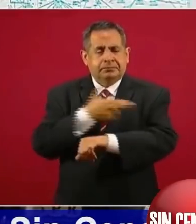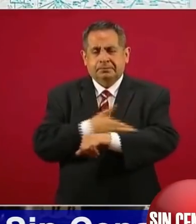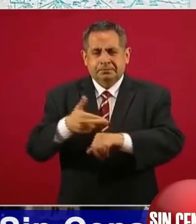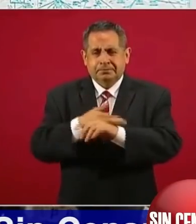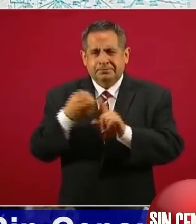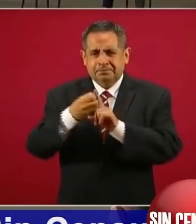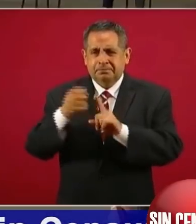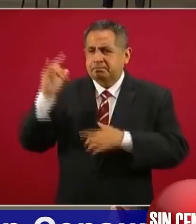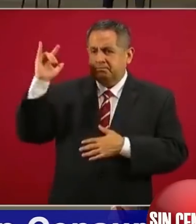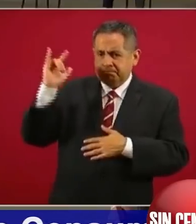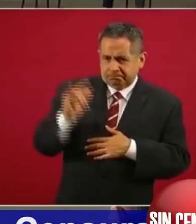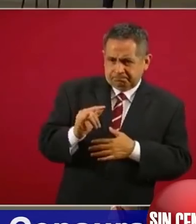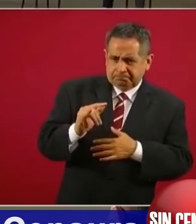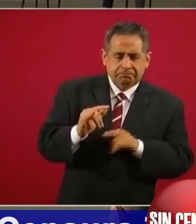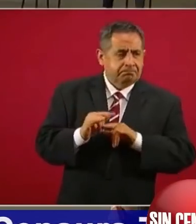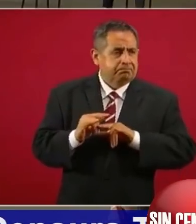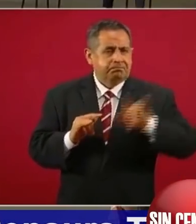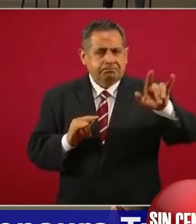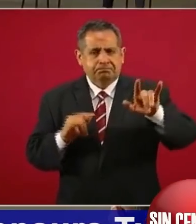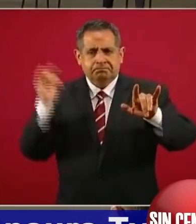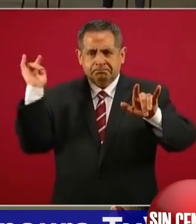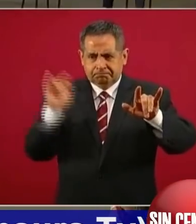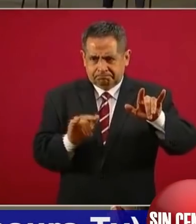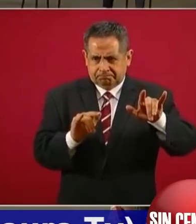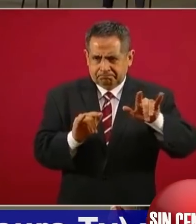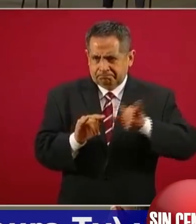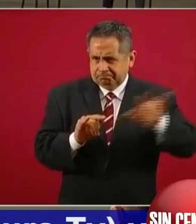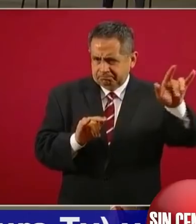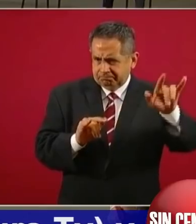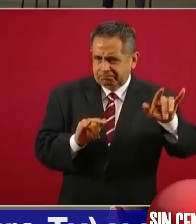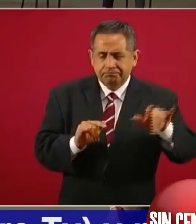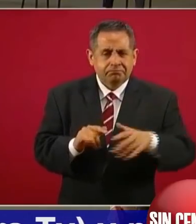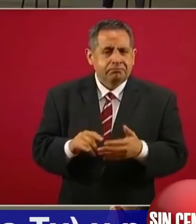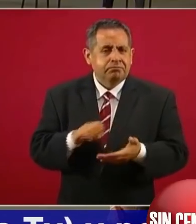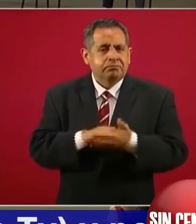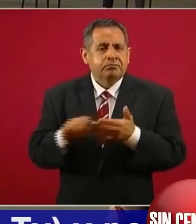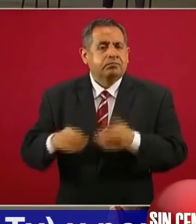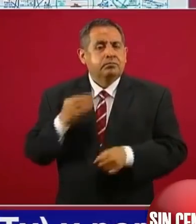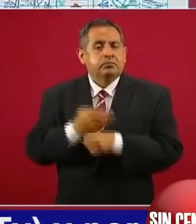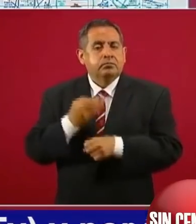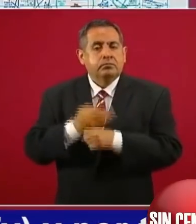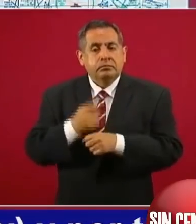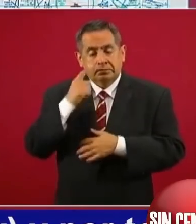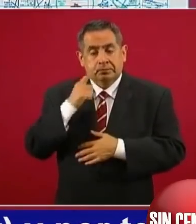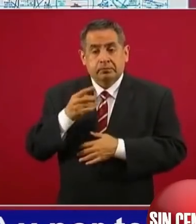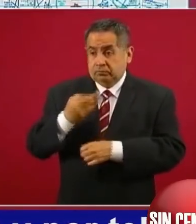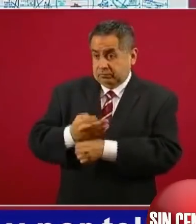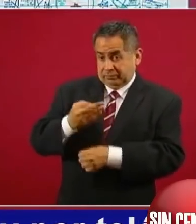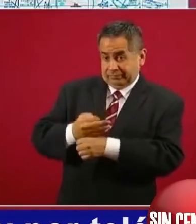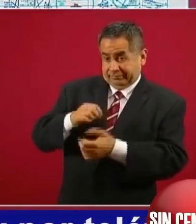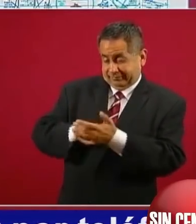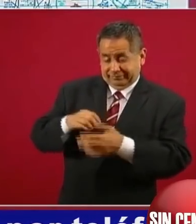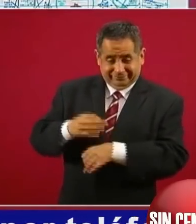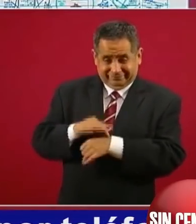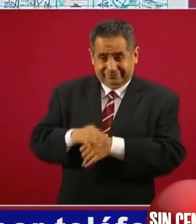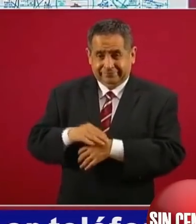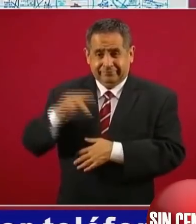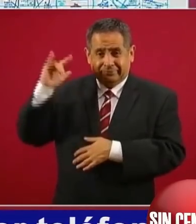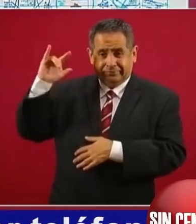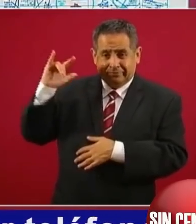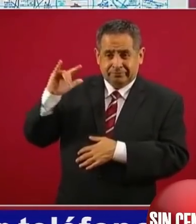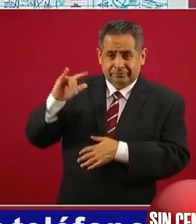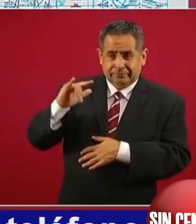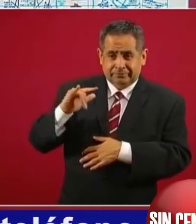con descenso continuo. Un avión en estos momentos generalmente viene descendiendo, desciende